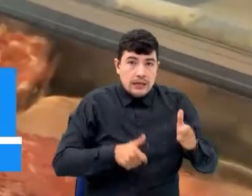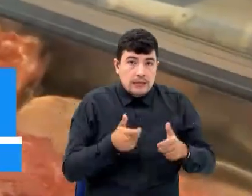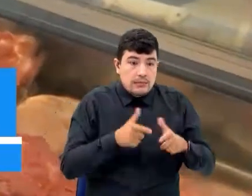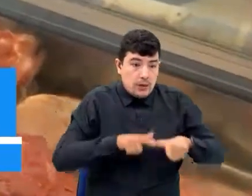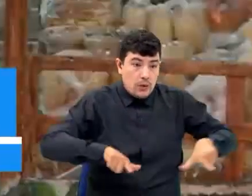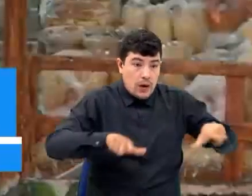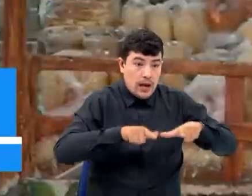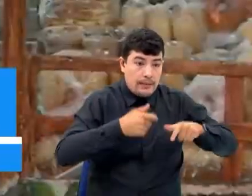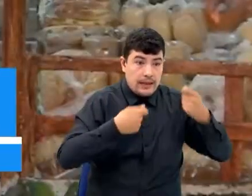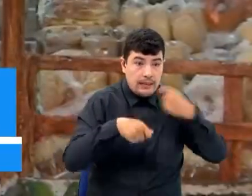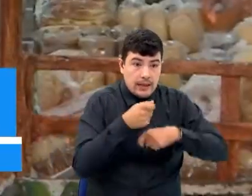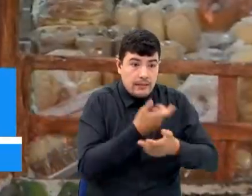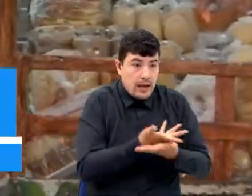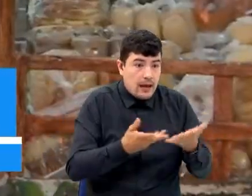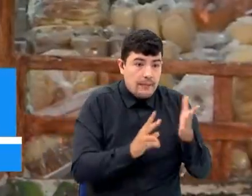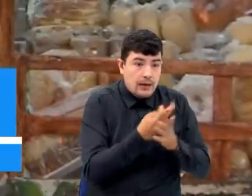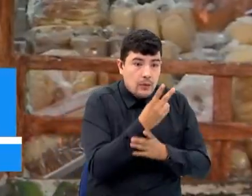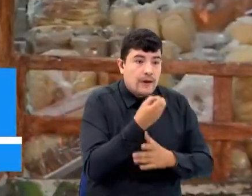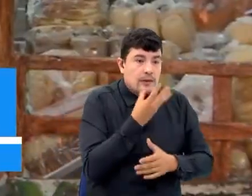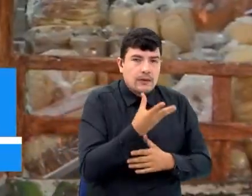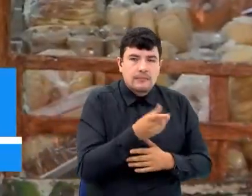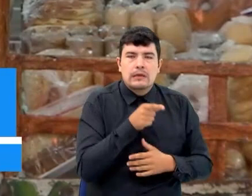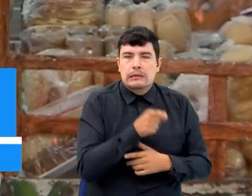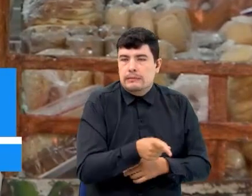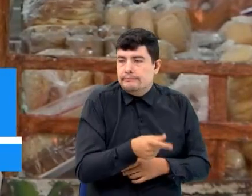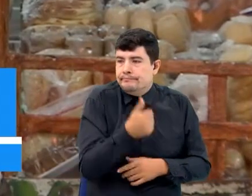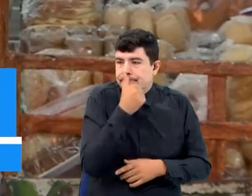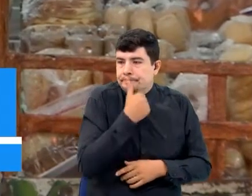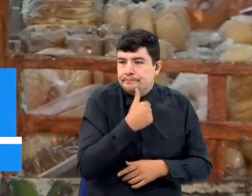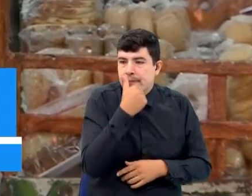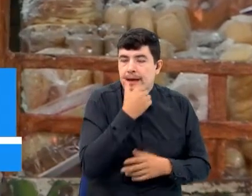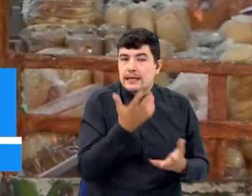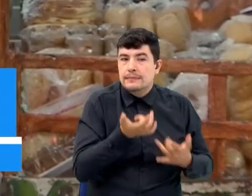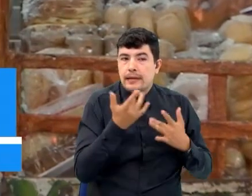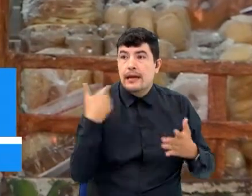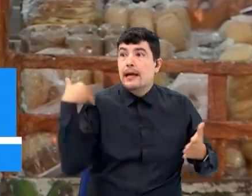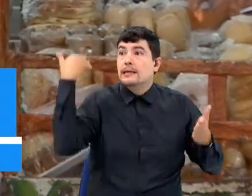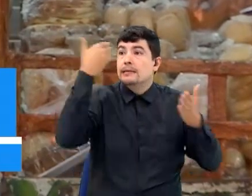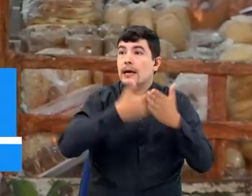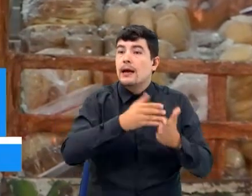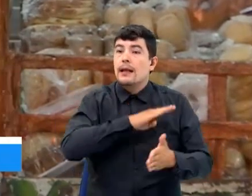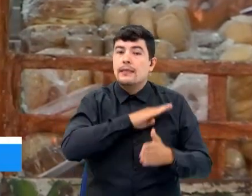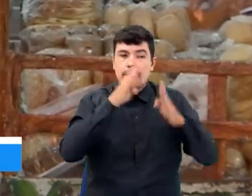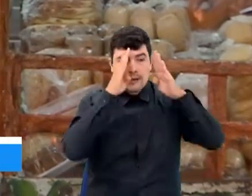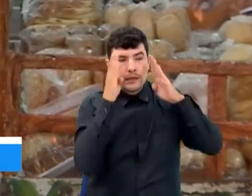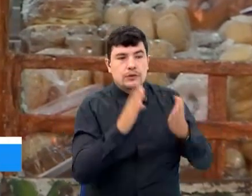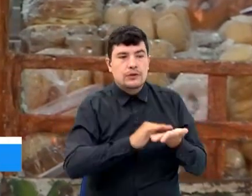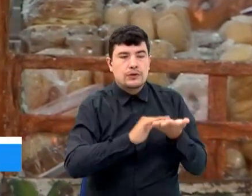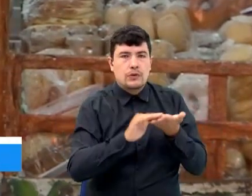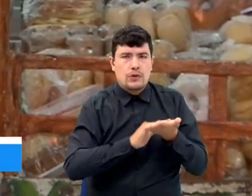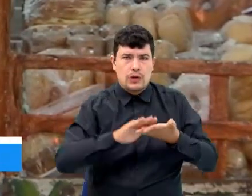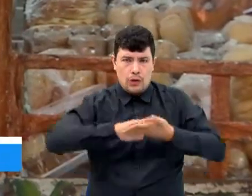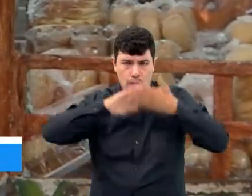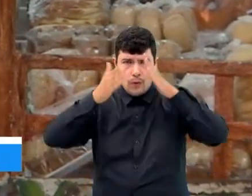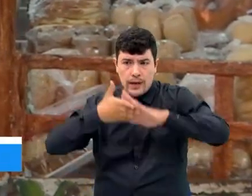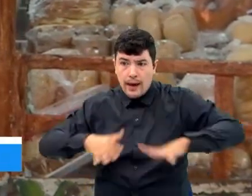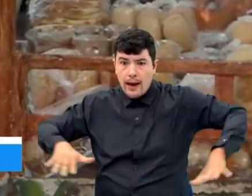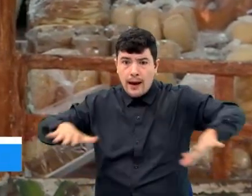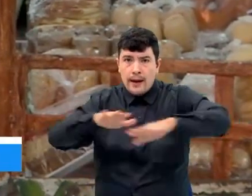mercancía. Los adjudicatarios de la Plaza de Mercado de la Concordia piden una pronta solución a esta problemática que los